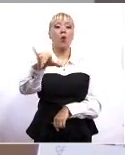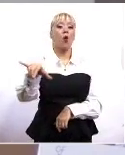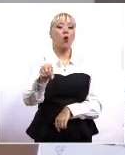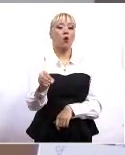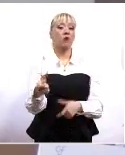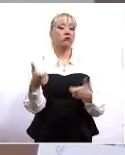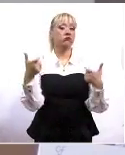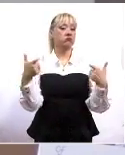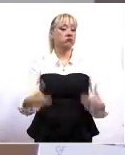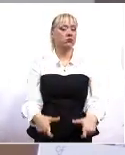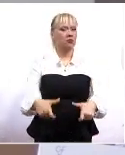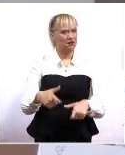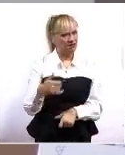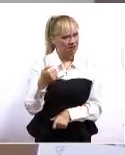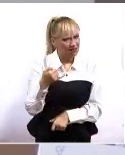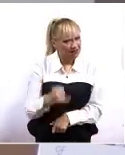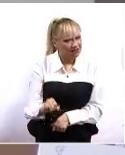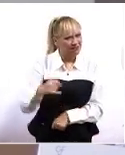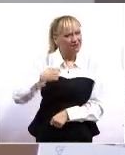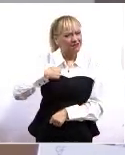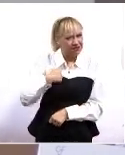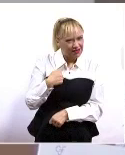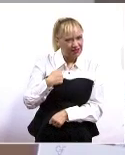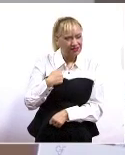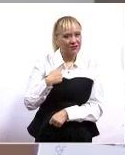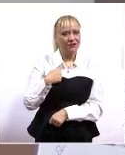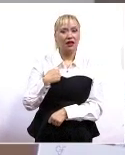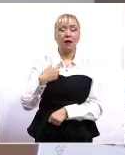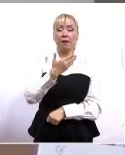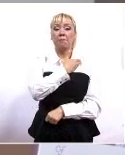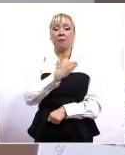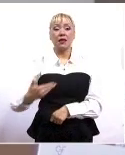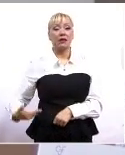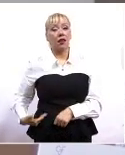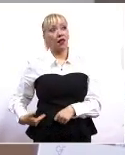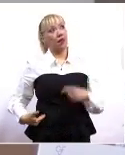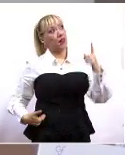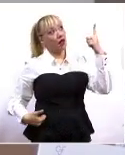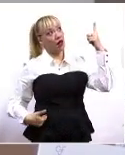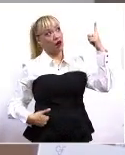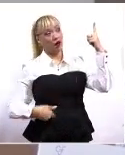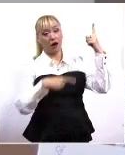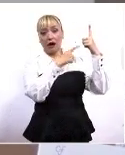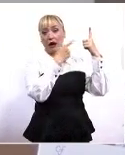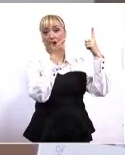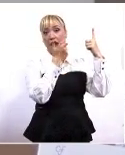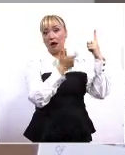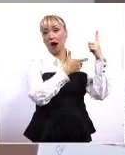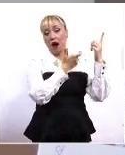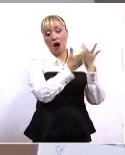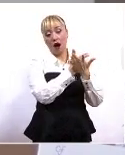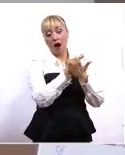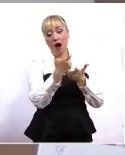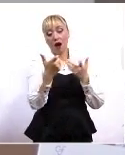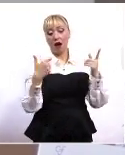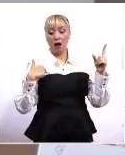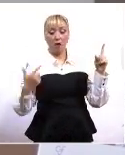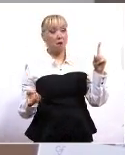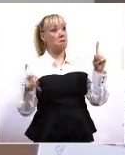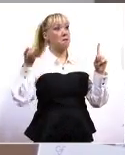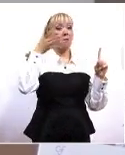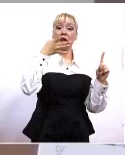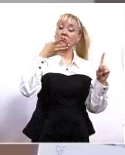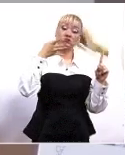nosotros percibimos salarios de lujo y que nadie, igual que ustedes, nadie debería recibir un salario mayor al del